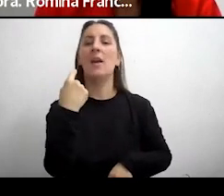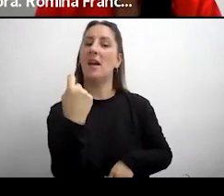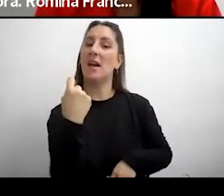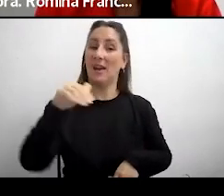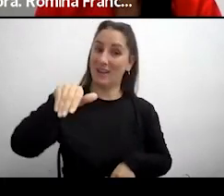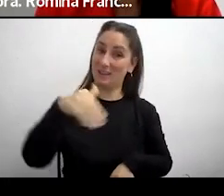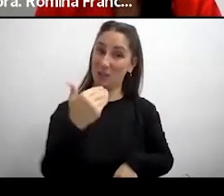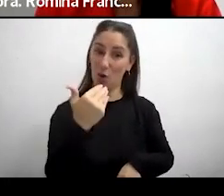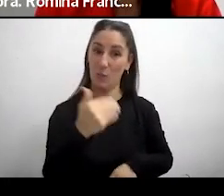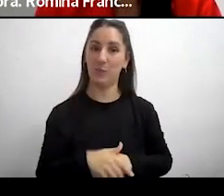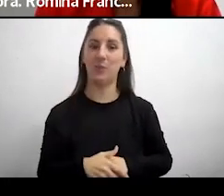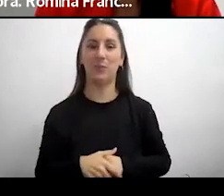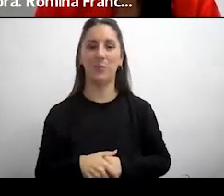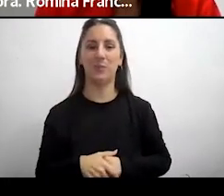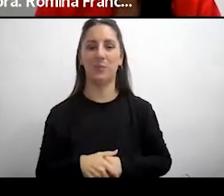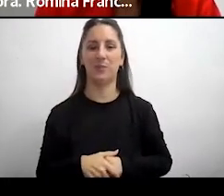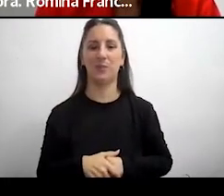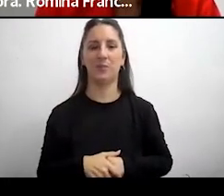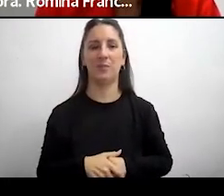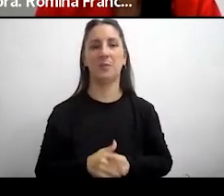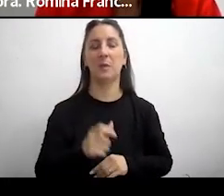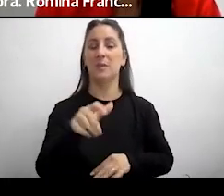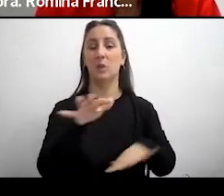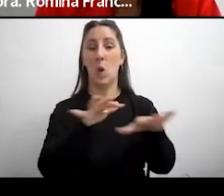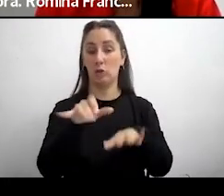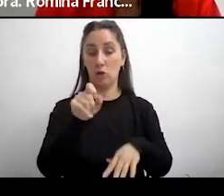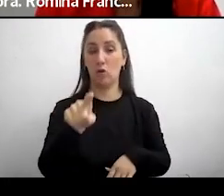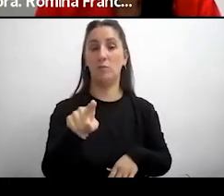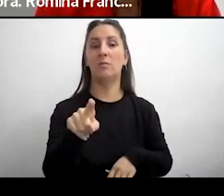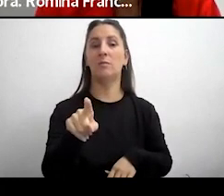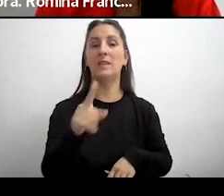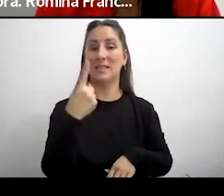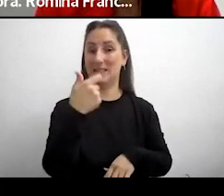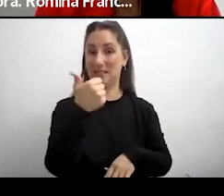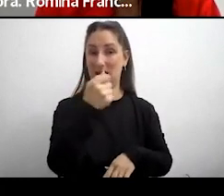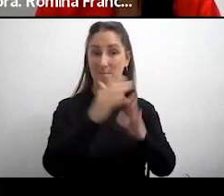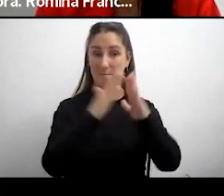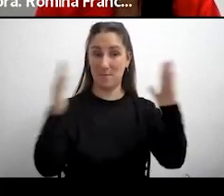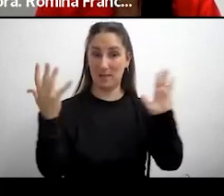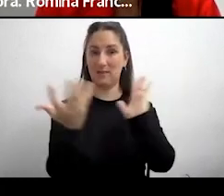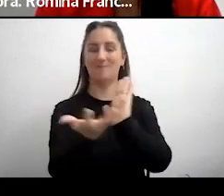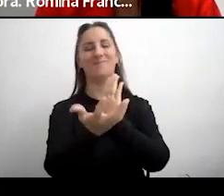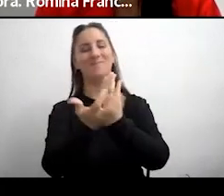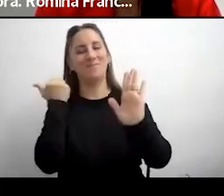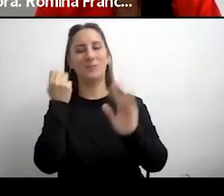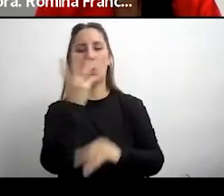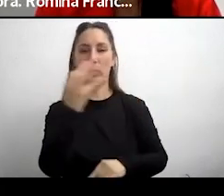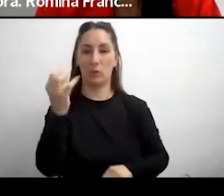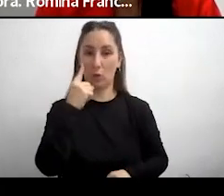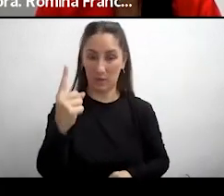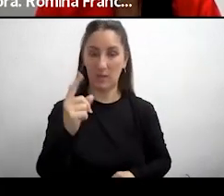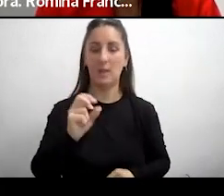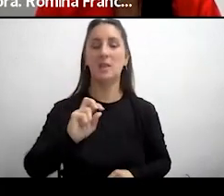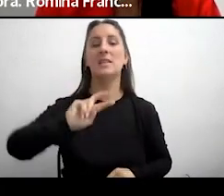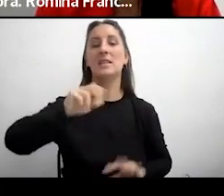vamos viendo un caso sencillo que los primeros 6 meses retiró 400.000 y luego los